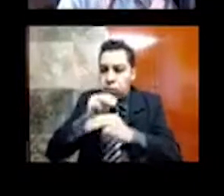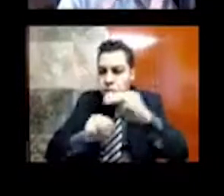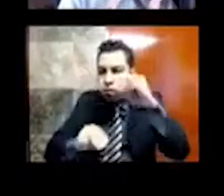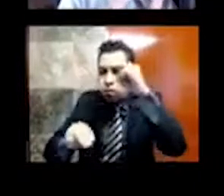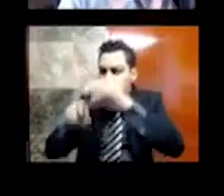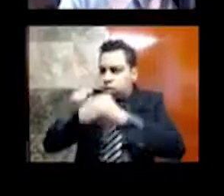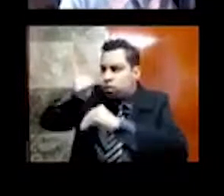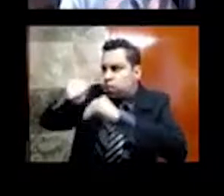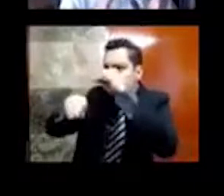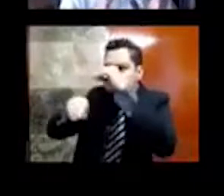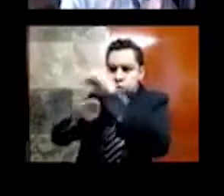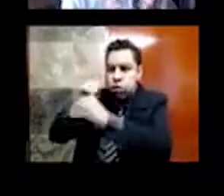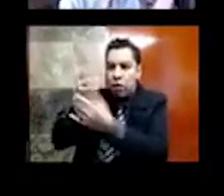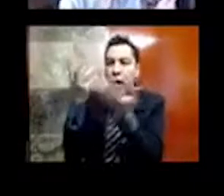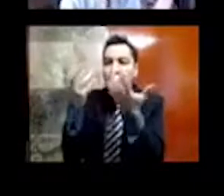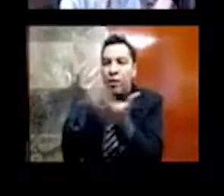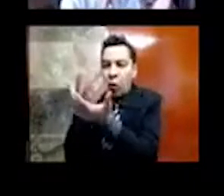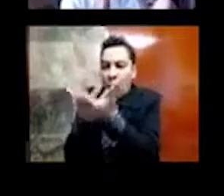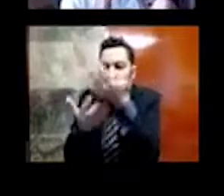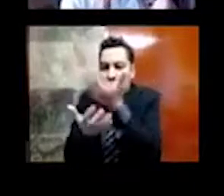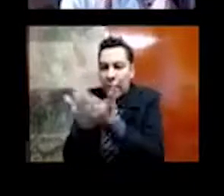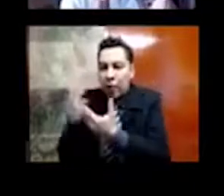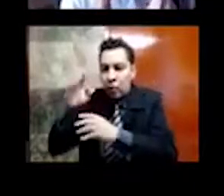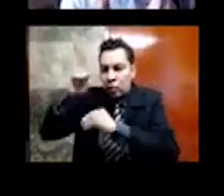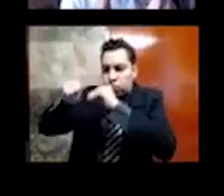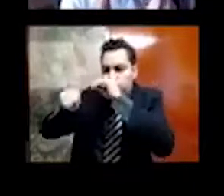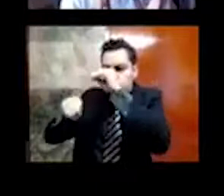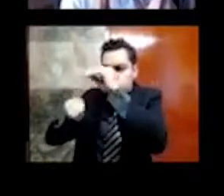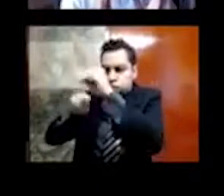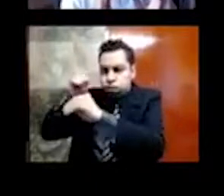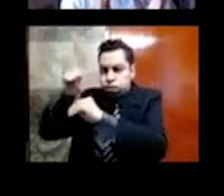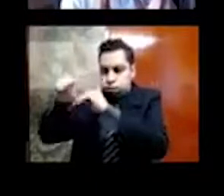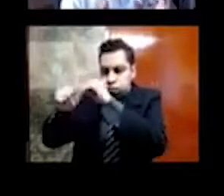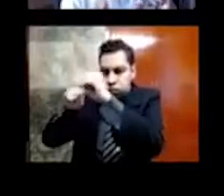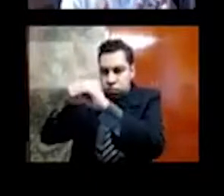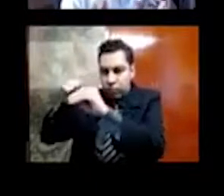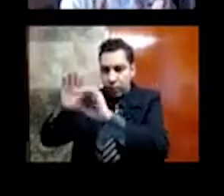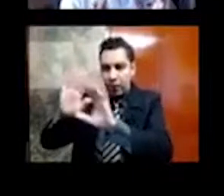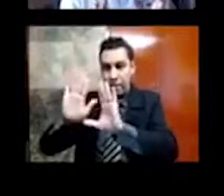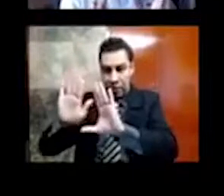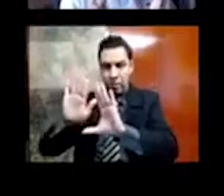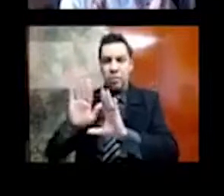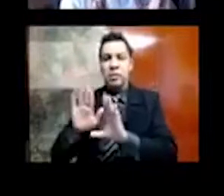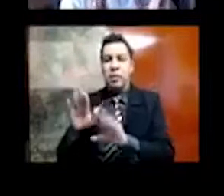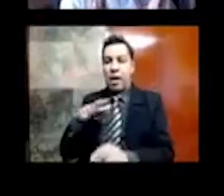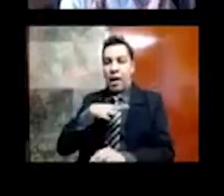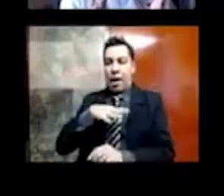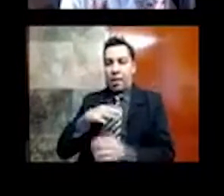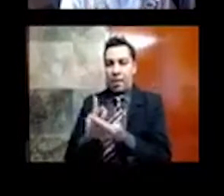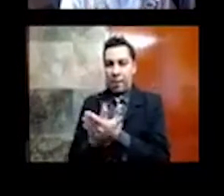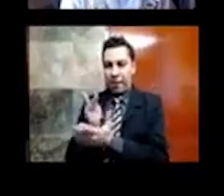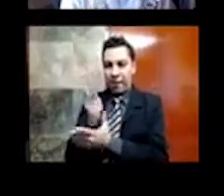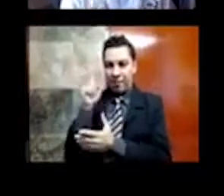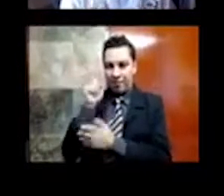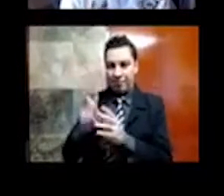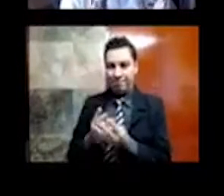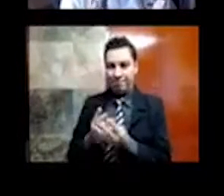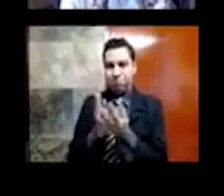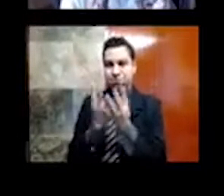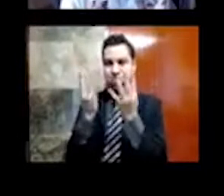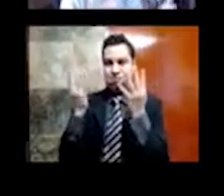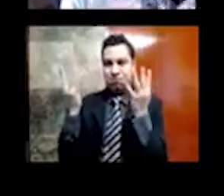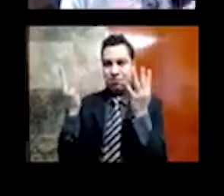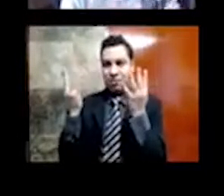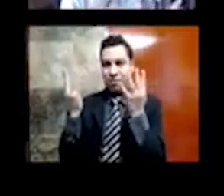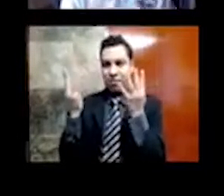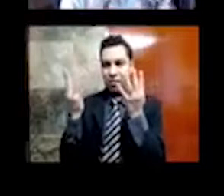todo, hay un tule, hay una planta de tule para indicarnos que es un tolan, es decir, es una metrópolis. La palabra